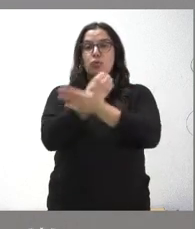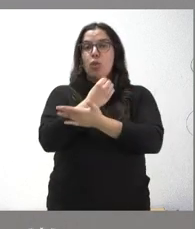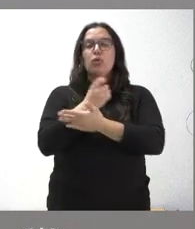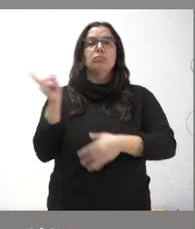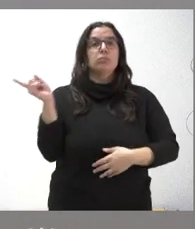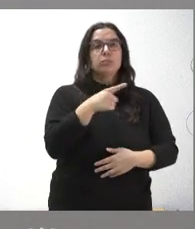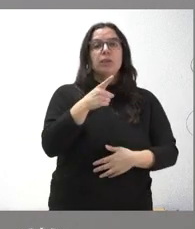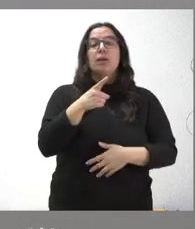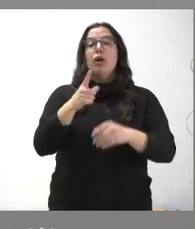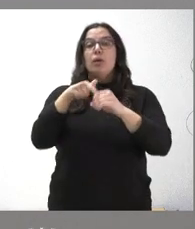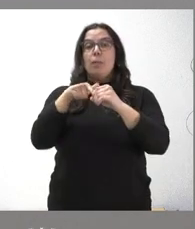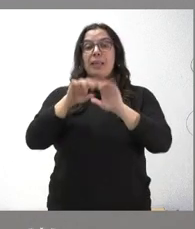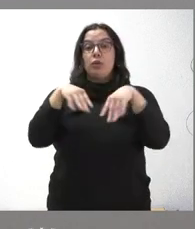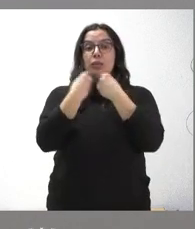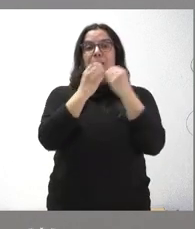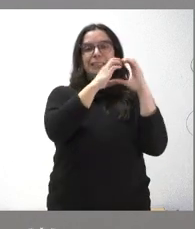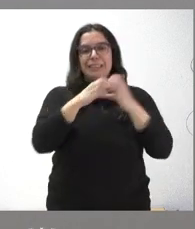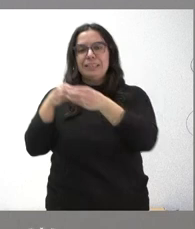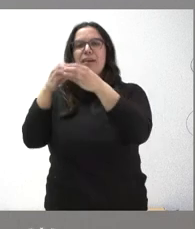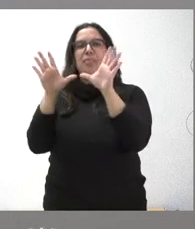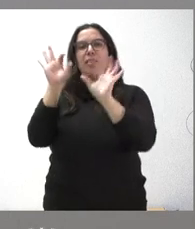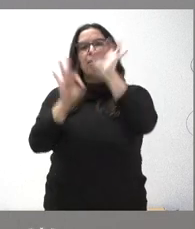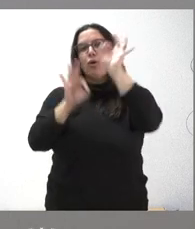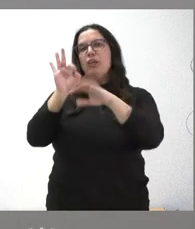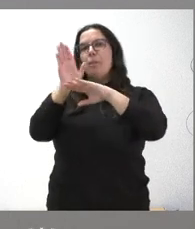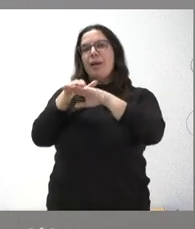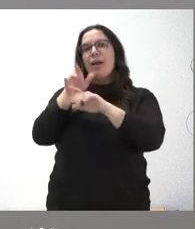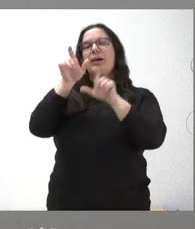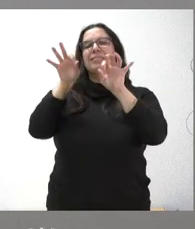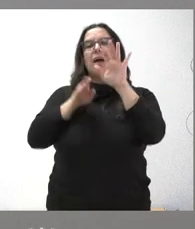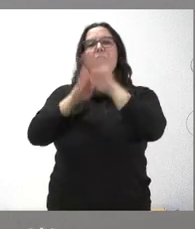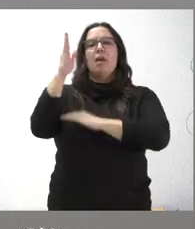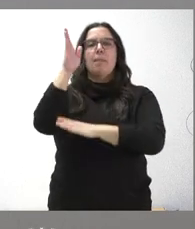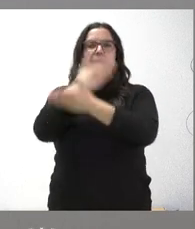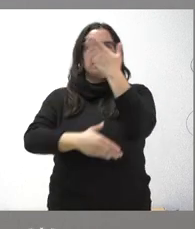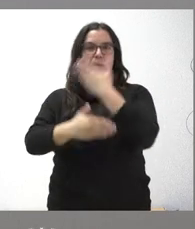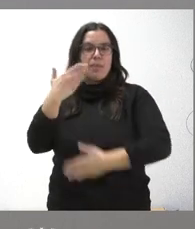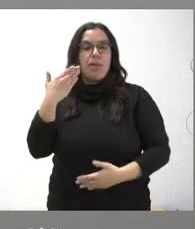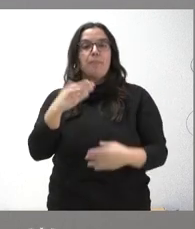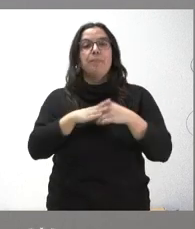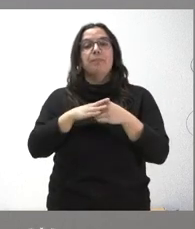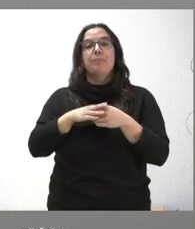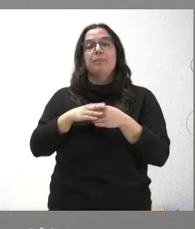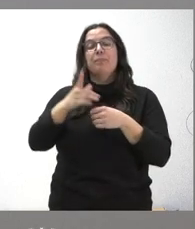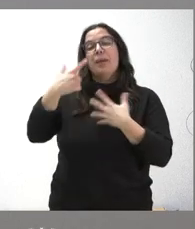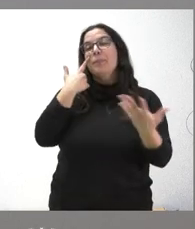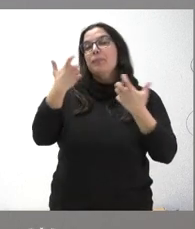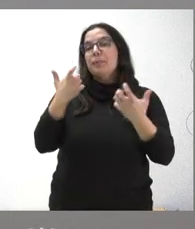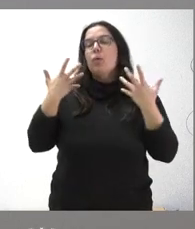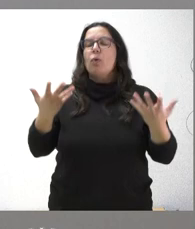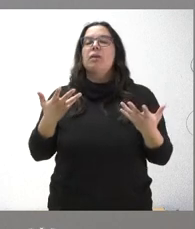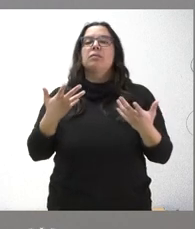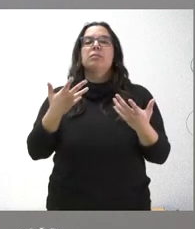total de las plazas autorizadas para el acceso de personas con discapacidad y en el ámbito de las plazas destacan especialmente la